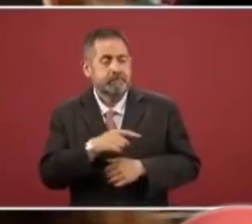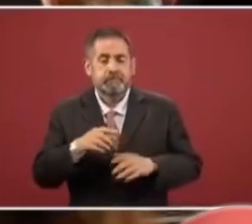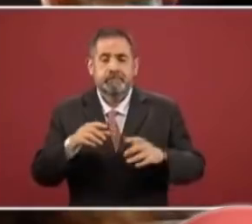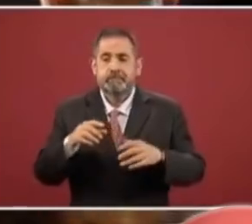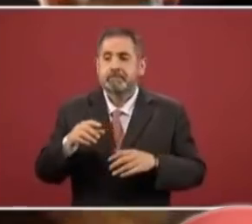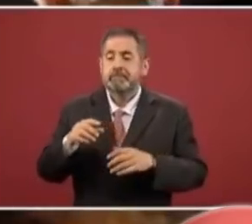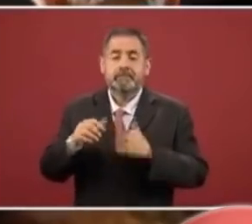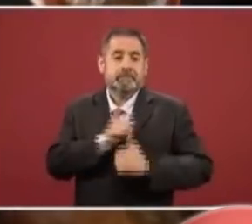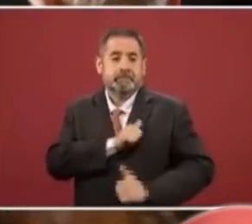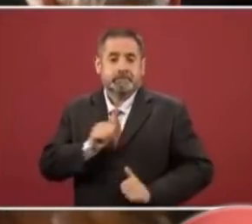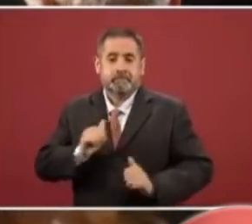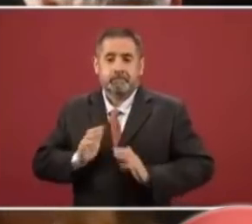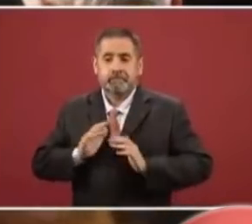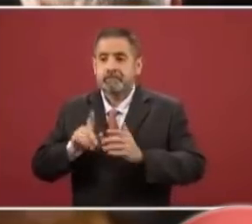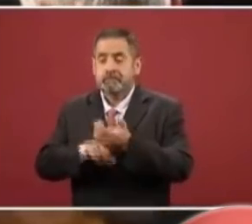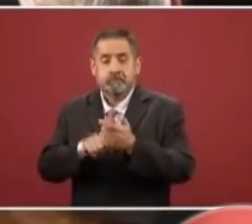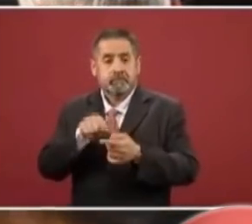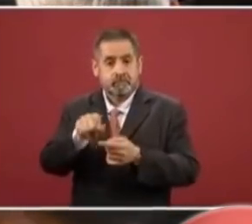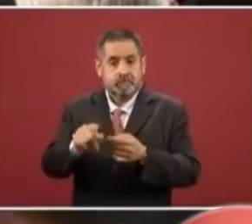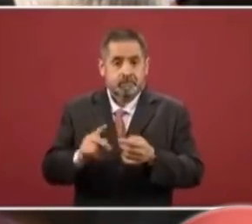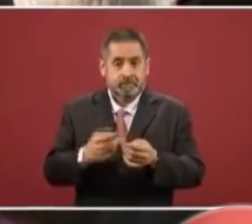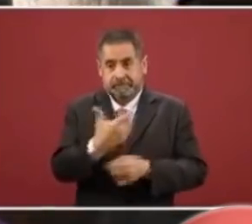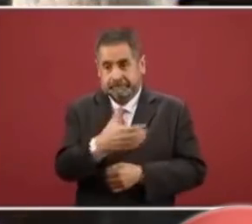Ejército se estaban produciendo